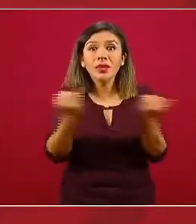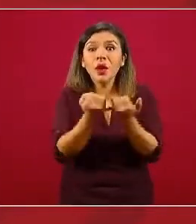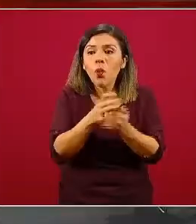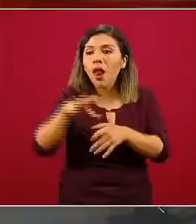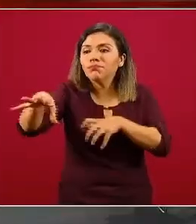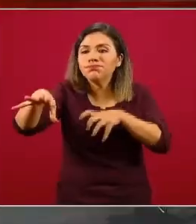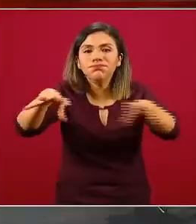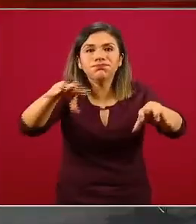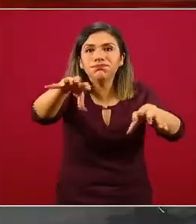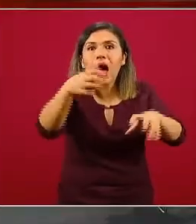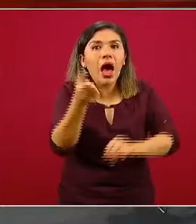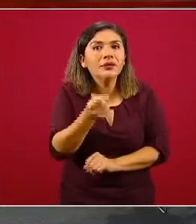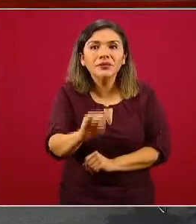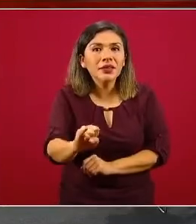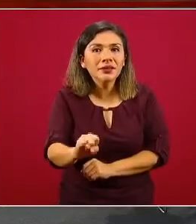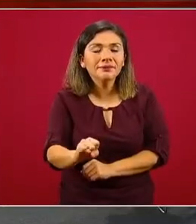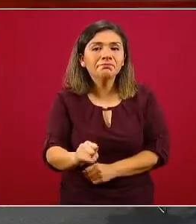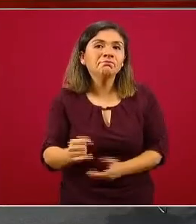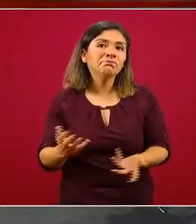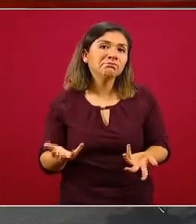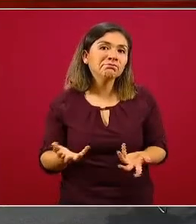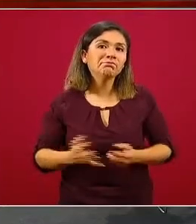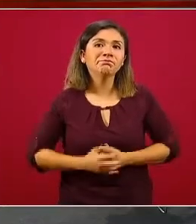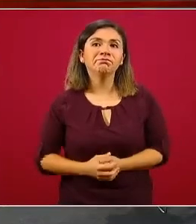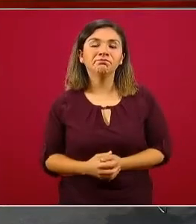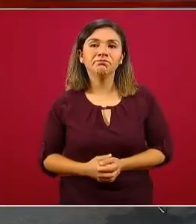comunidades. Entonces,